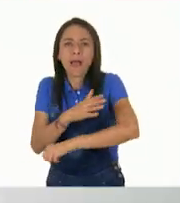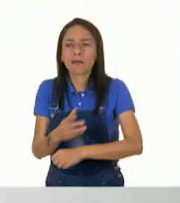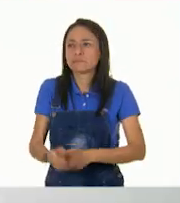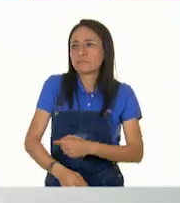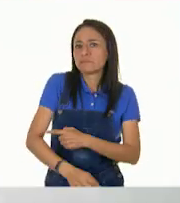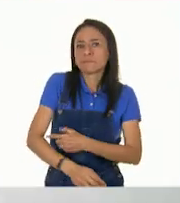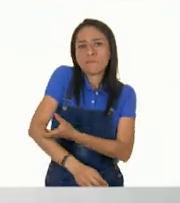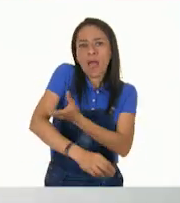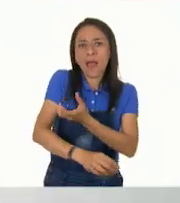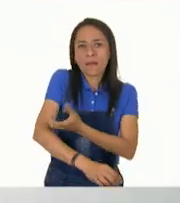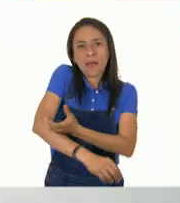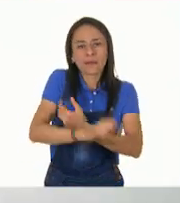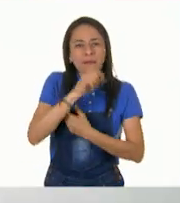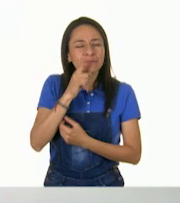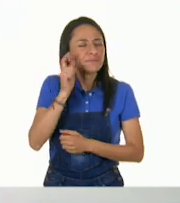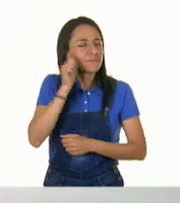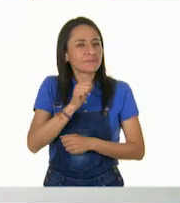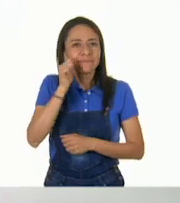arriba